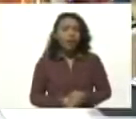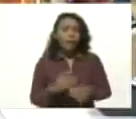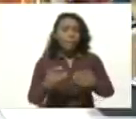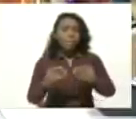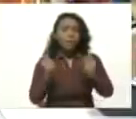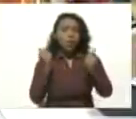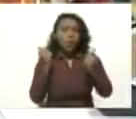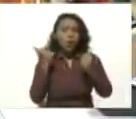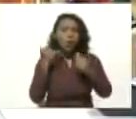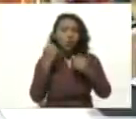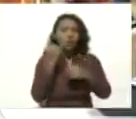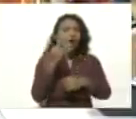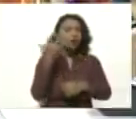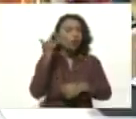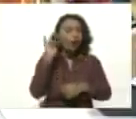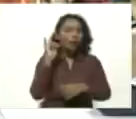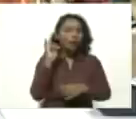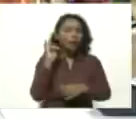Desaparecidos